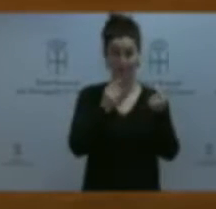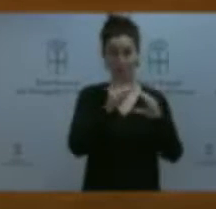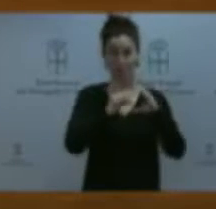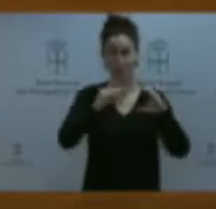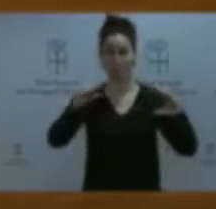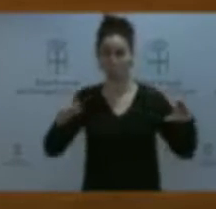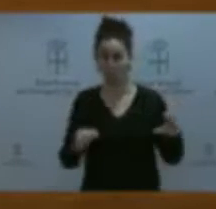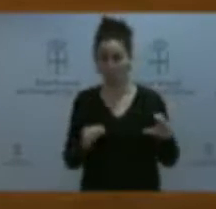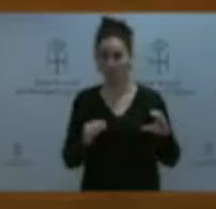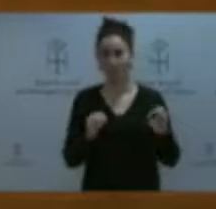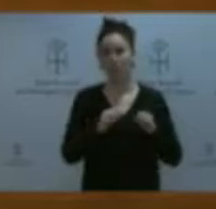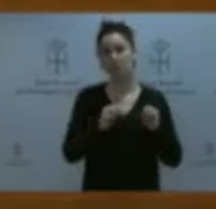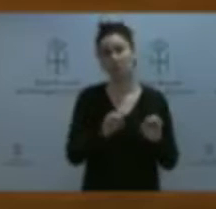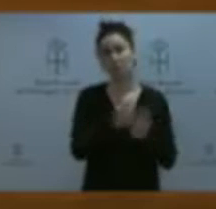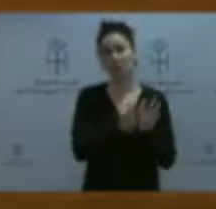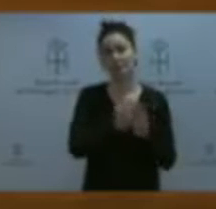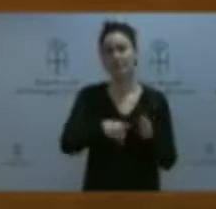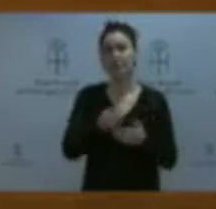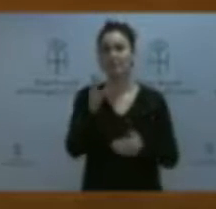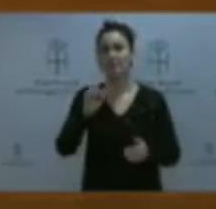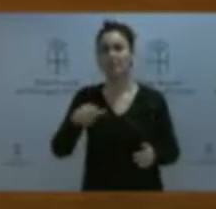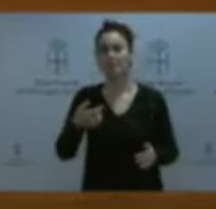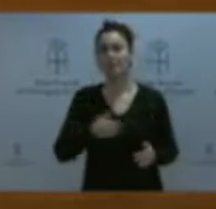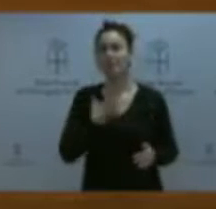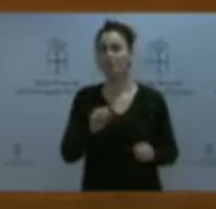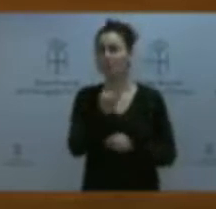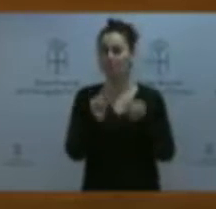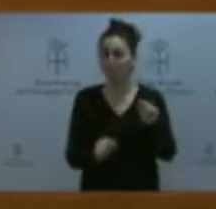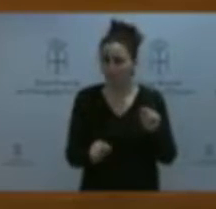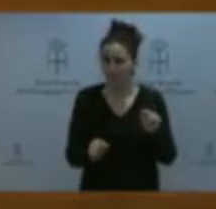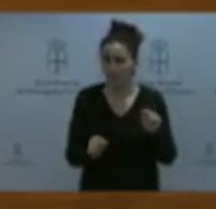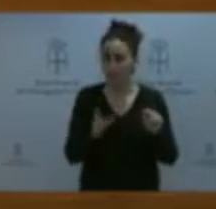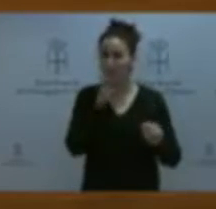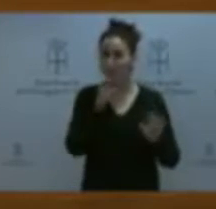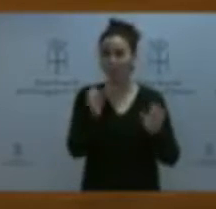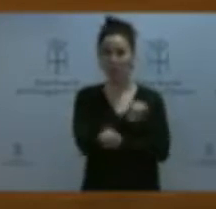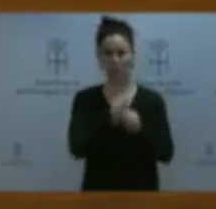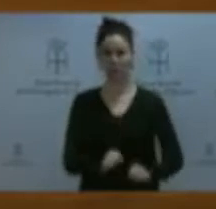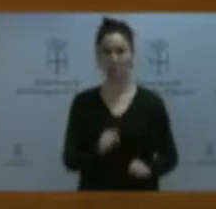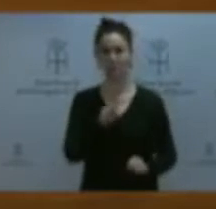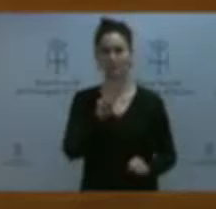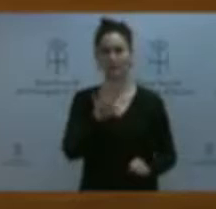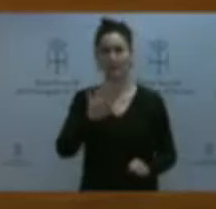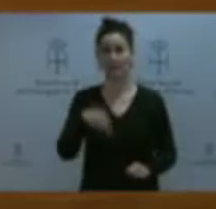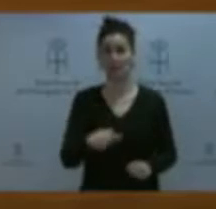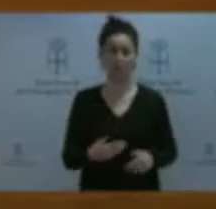antes de que ir de Cangas de Narcea a Ponga, que no es posible, cueste 25 euros. Pero bueno, más allá de eso,